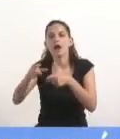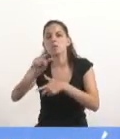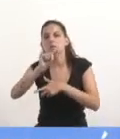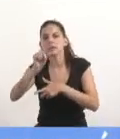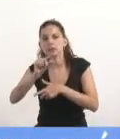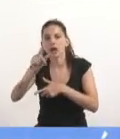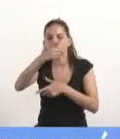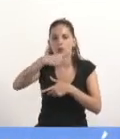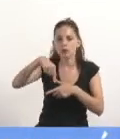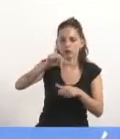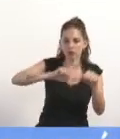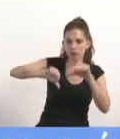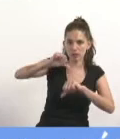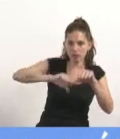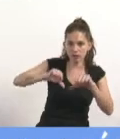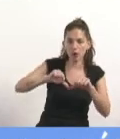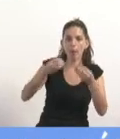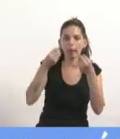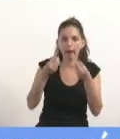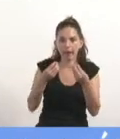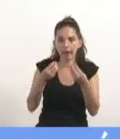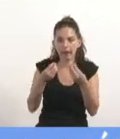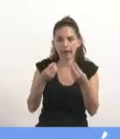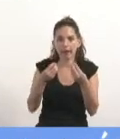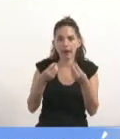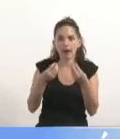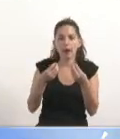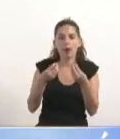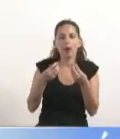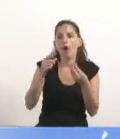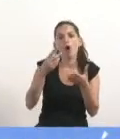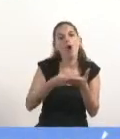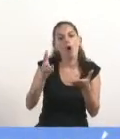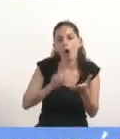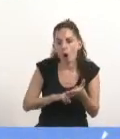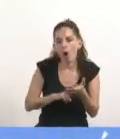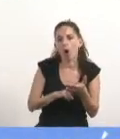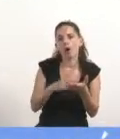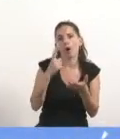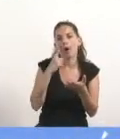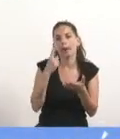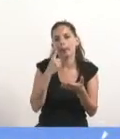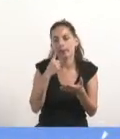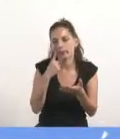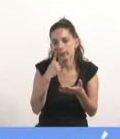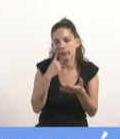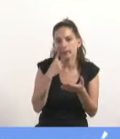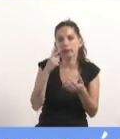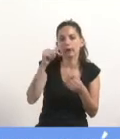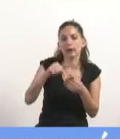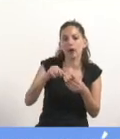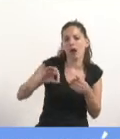a nuestros científicos para que no tengamos que volver a vivir esa fuga de cerebros que vivió nuestro país durante muchos